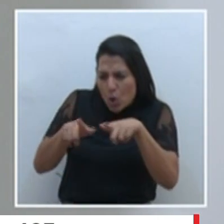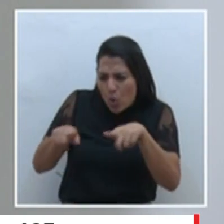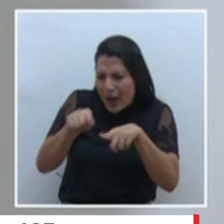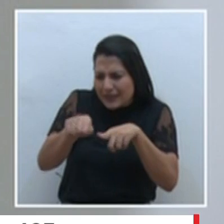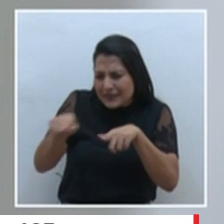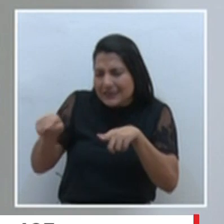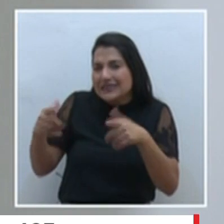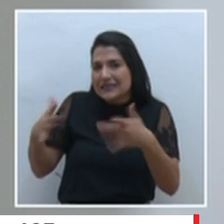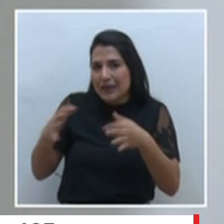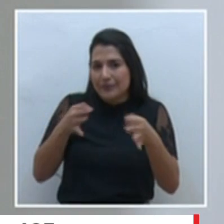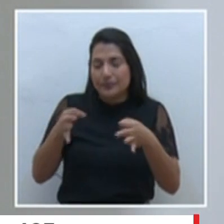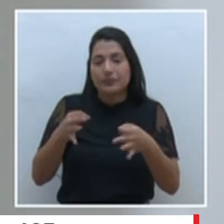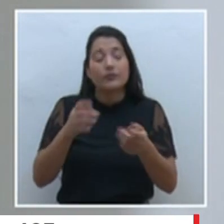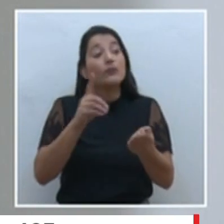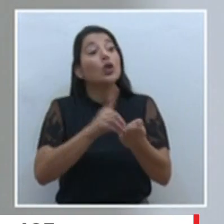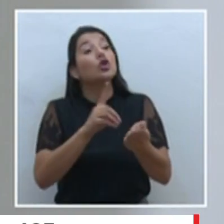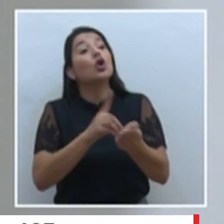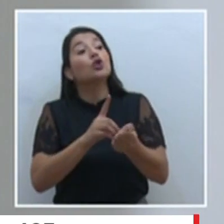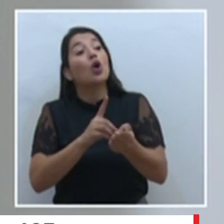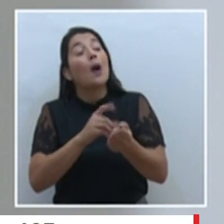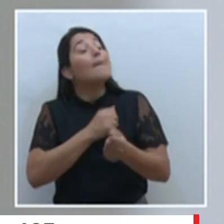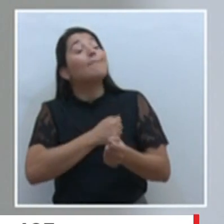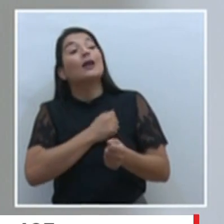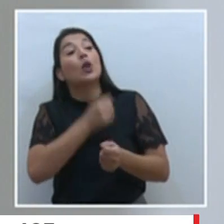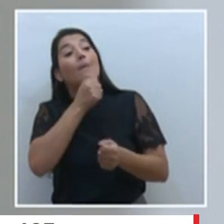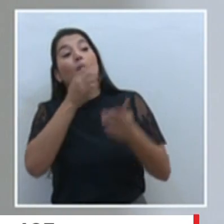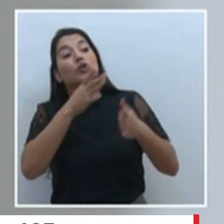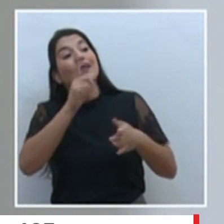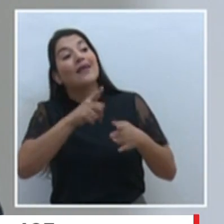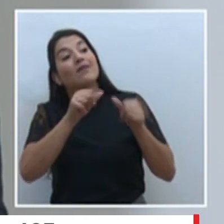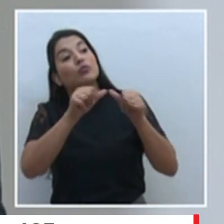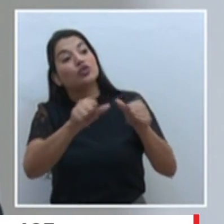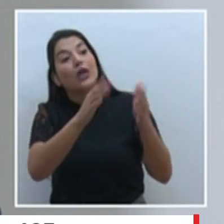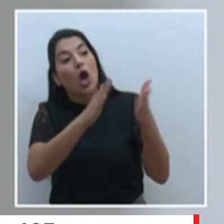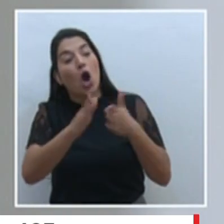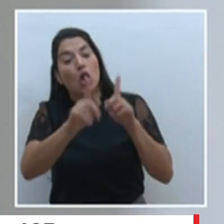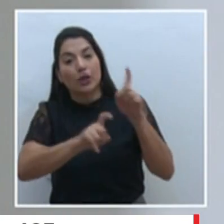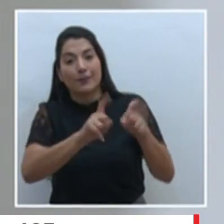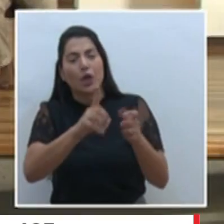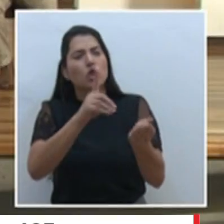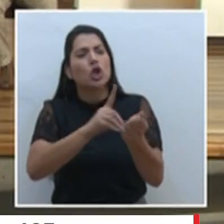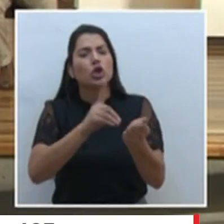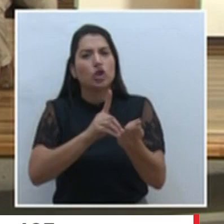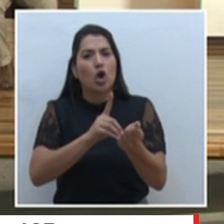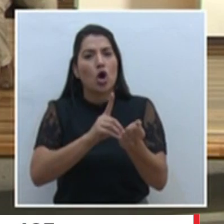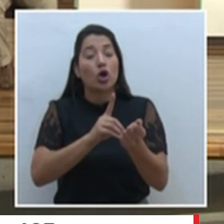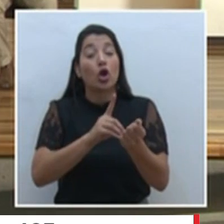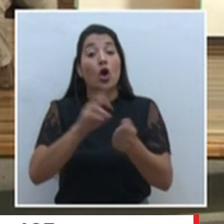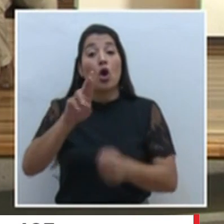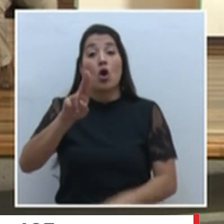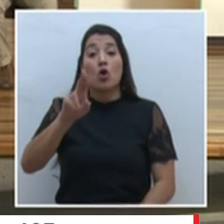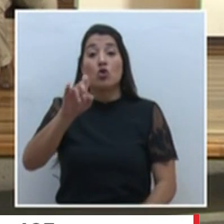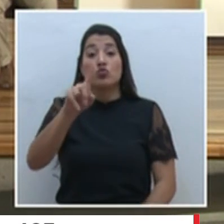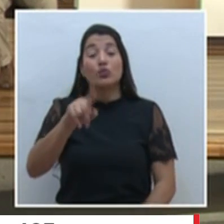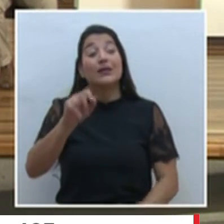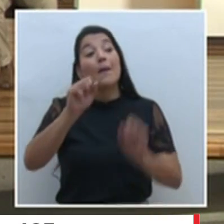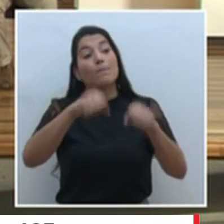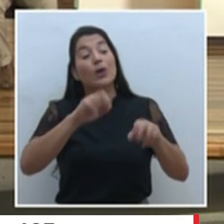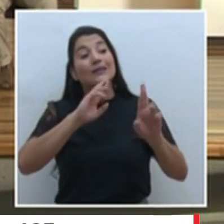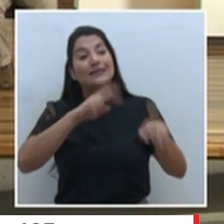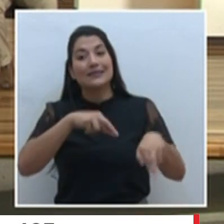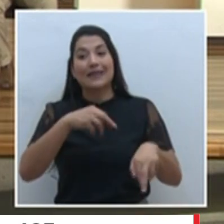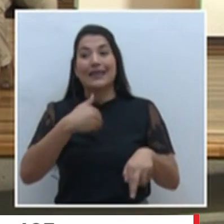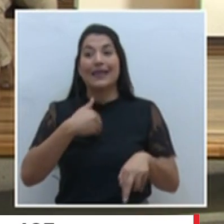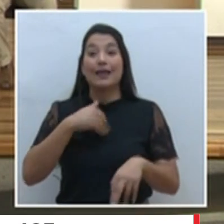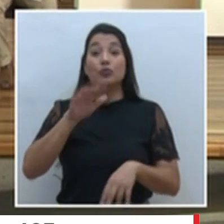mencionados. Doctor Ruiz, perdón, colegas, tenemos que seguir con el orden de las consultas. Doctor Ruiz, por favor, para que usted pueda complementar la respuesta. Tenemos